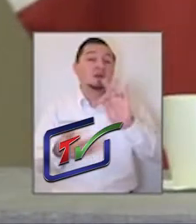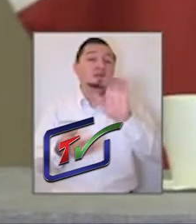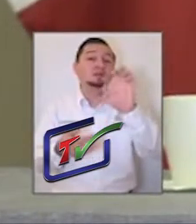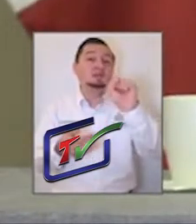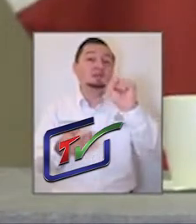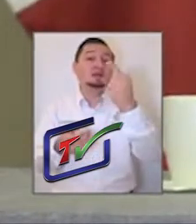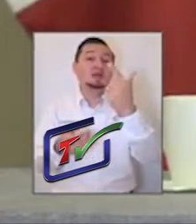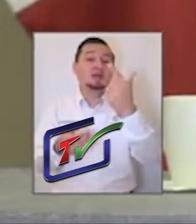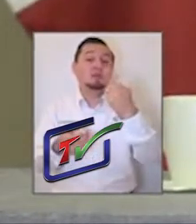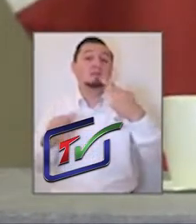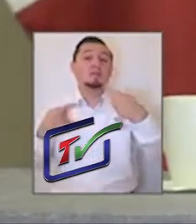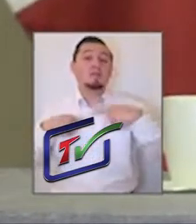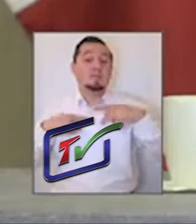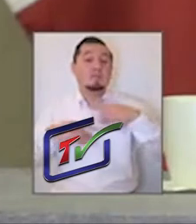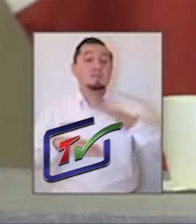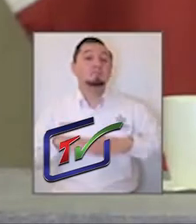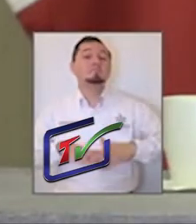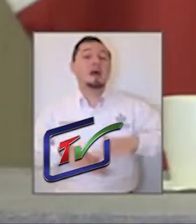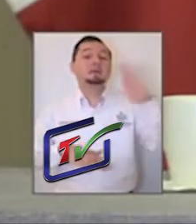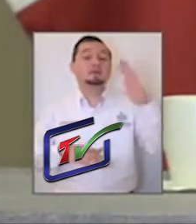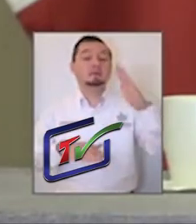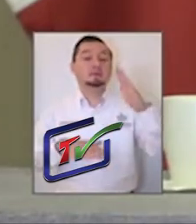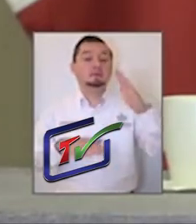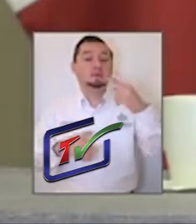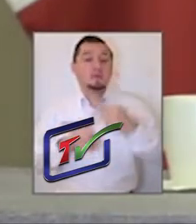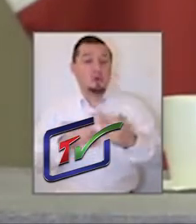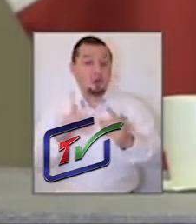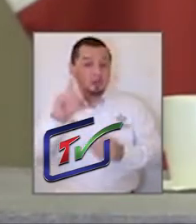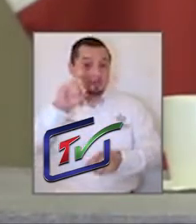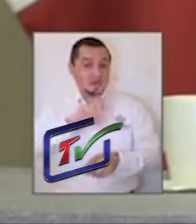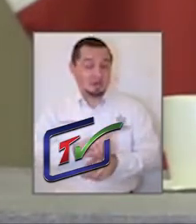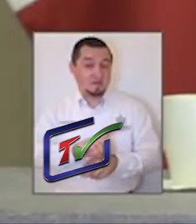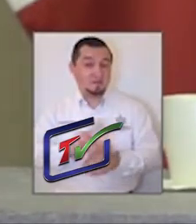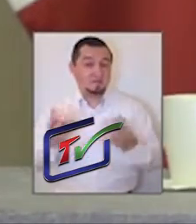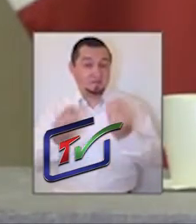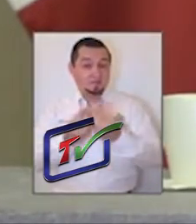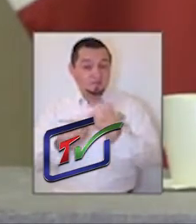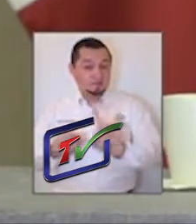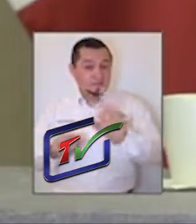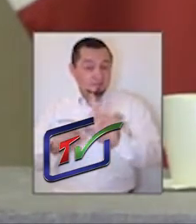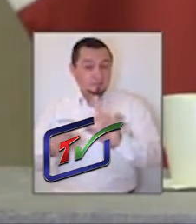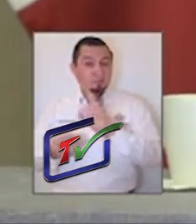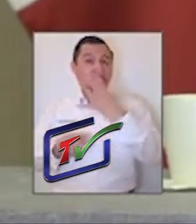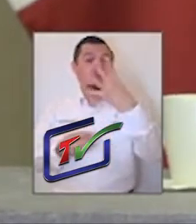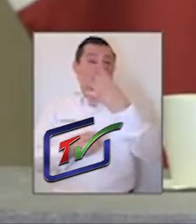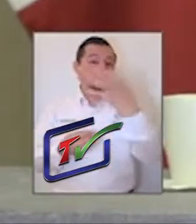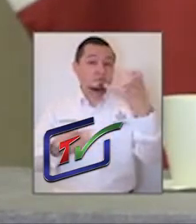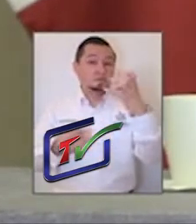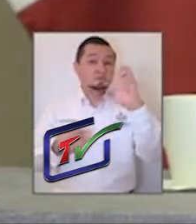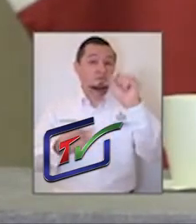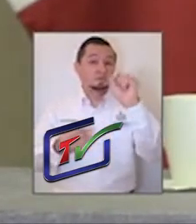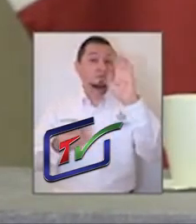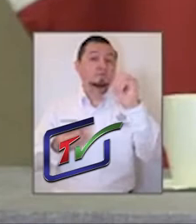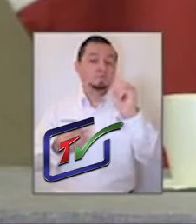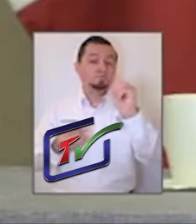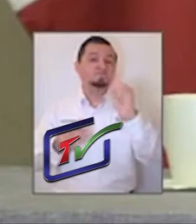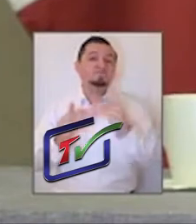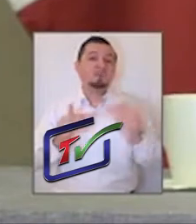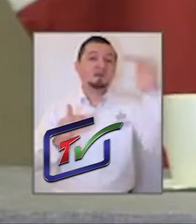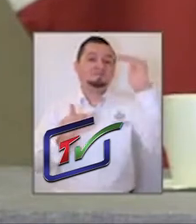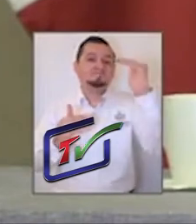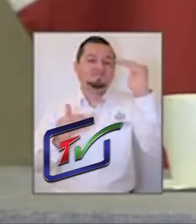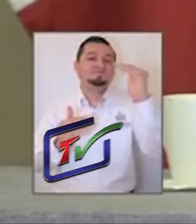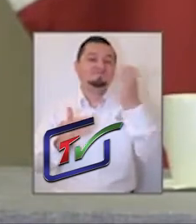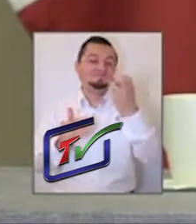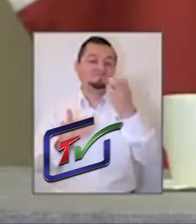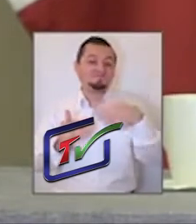casos en la tasa por día y llegaríamos al domingo con 469 casos.